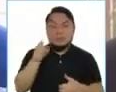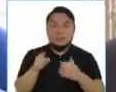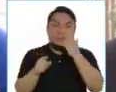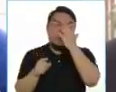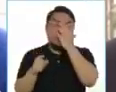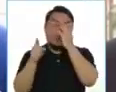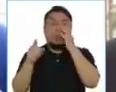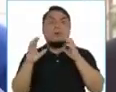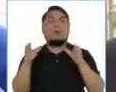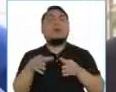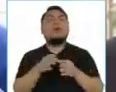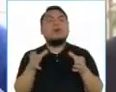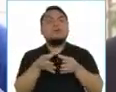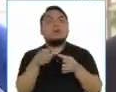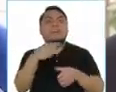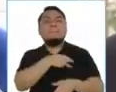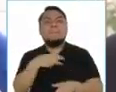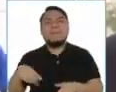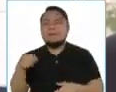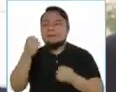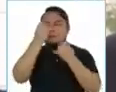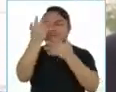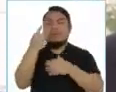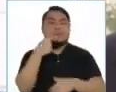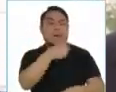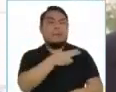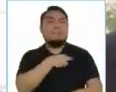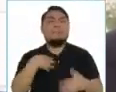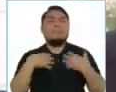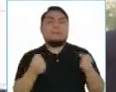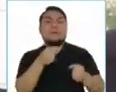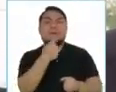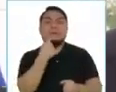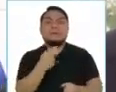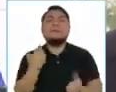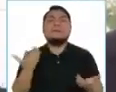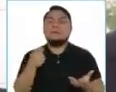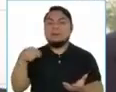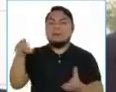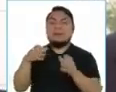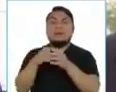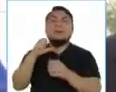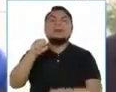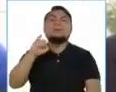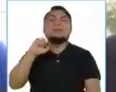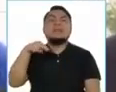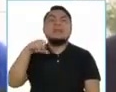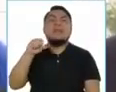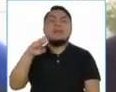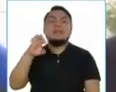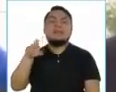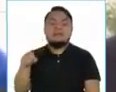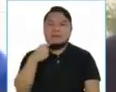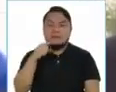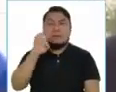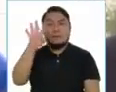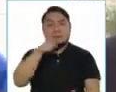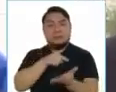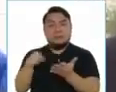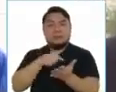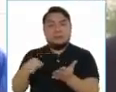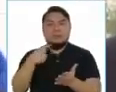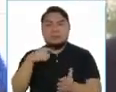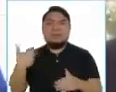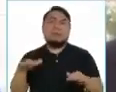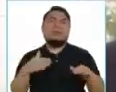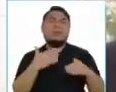en Consejo de Ministros, la información que nos dio la Ministra de Salud fue que la fuente de Sinadep, y ustedes han visto, las últimas 4 semanas está una